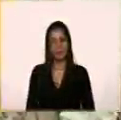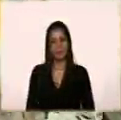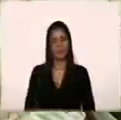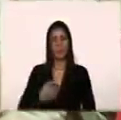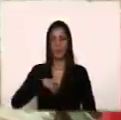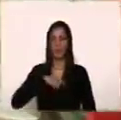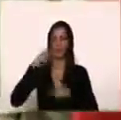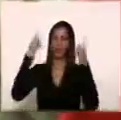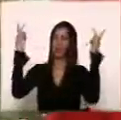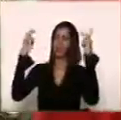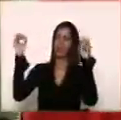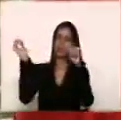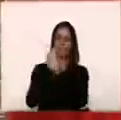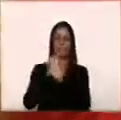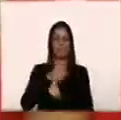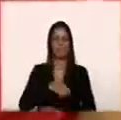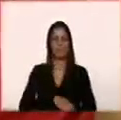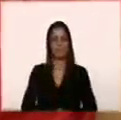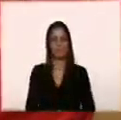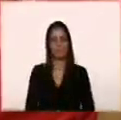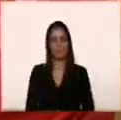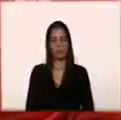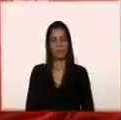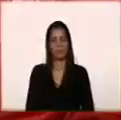¡Venceremos, camaradas!